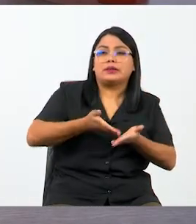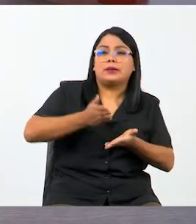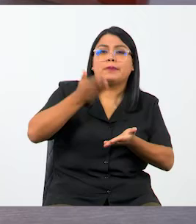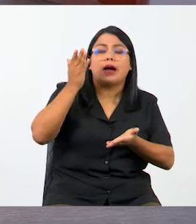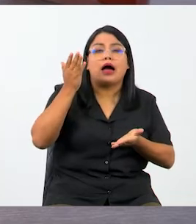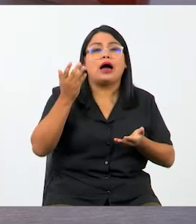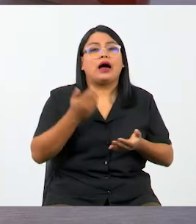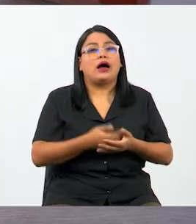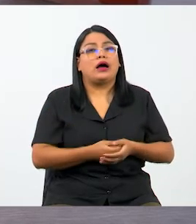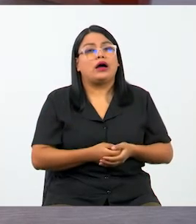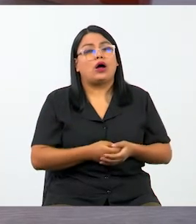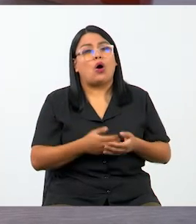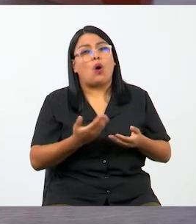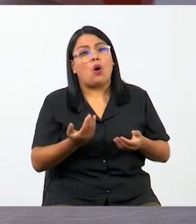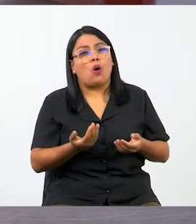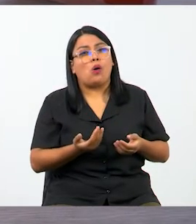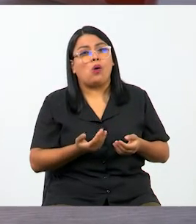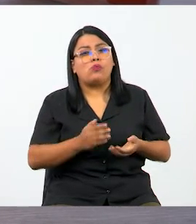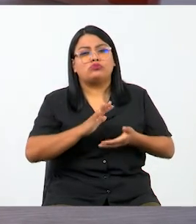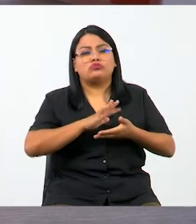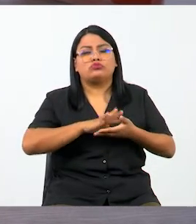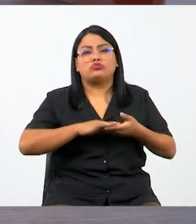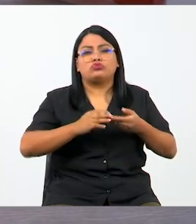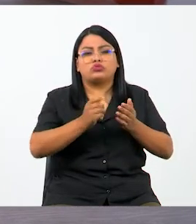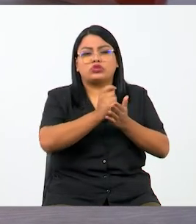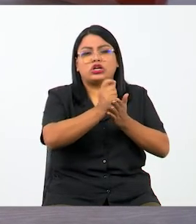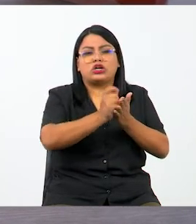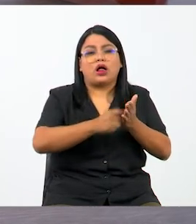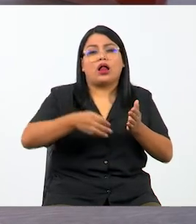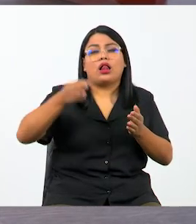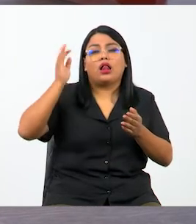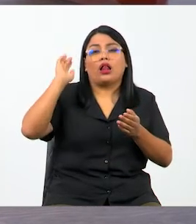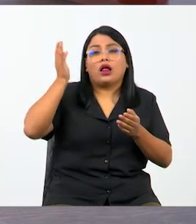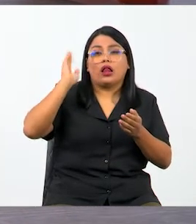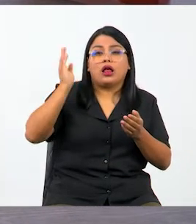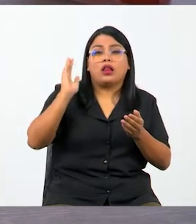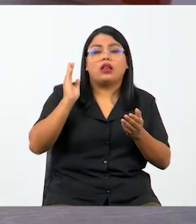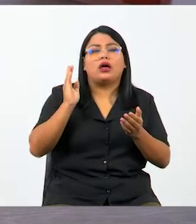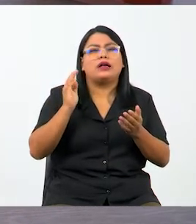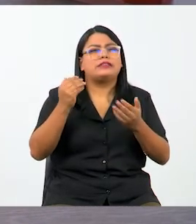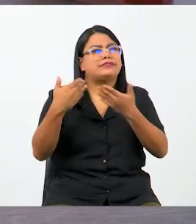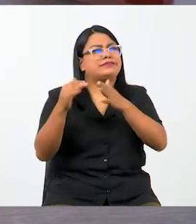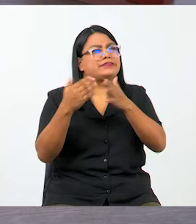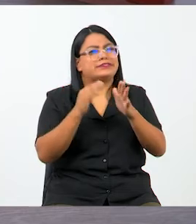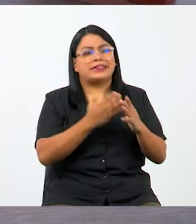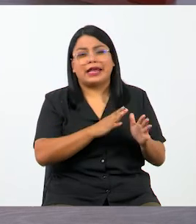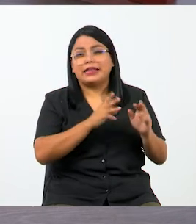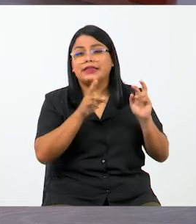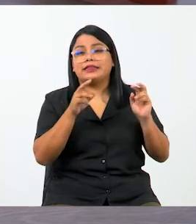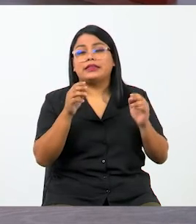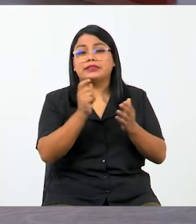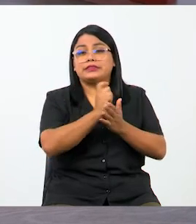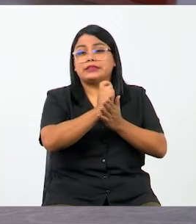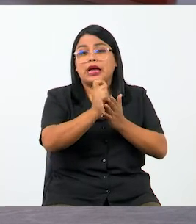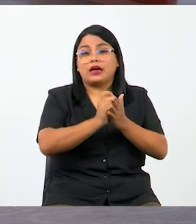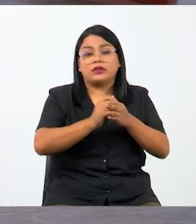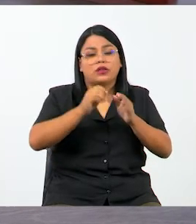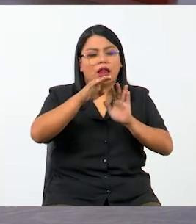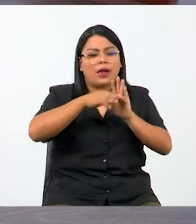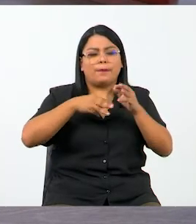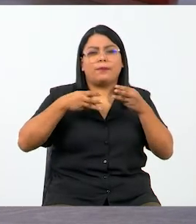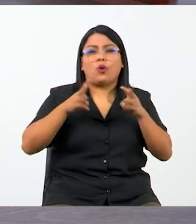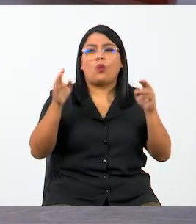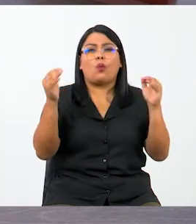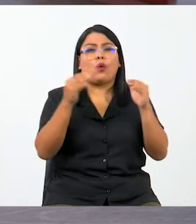expositivos, un cartel publicitario, es decir, diferentes tipos de textos. En la guía metodológica también encontraremos